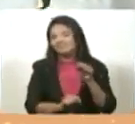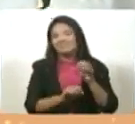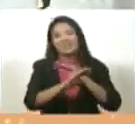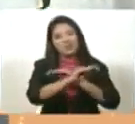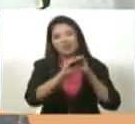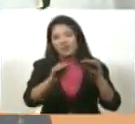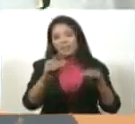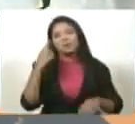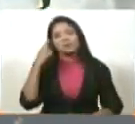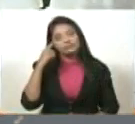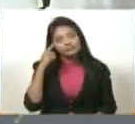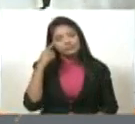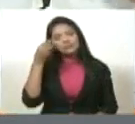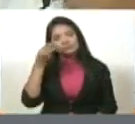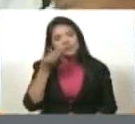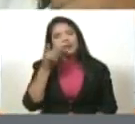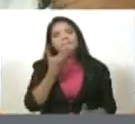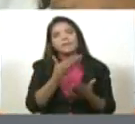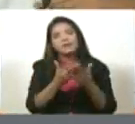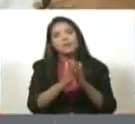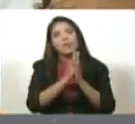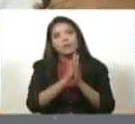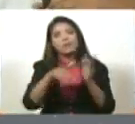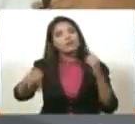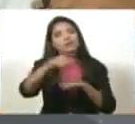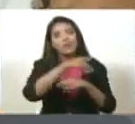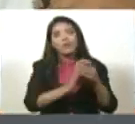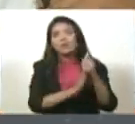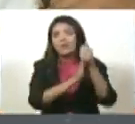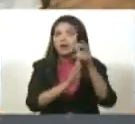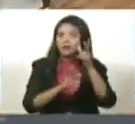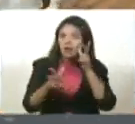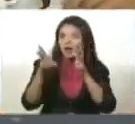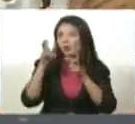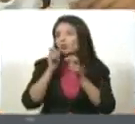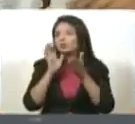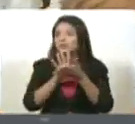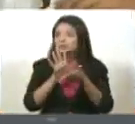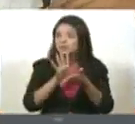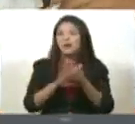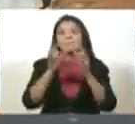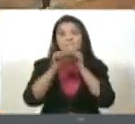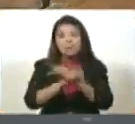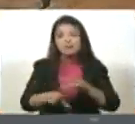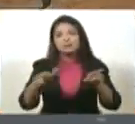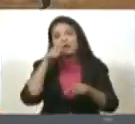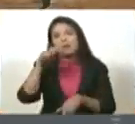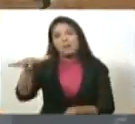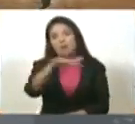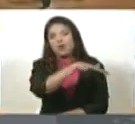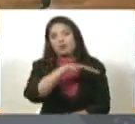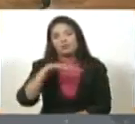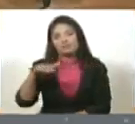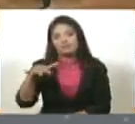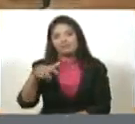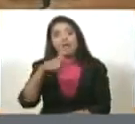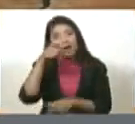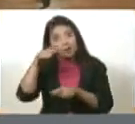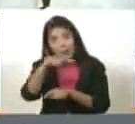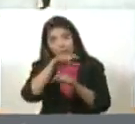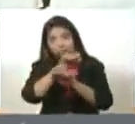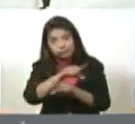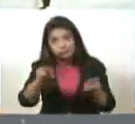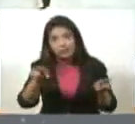a la reflexión, que les pedimos a sus dirigentes que escuchen con detenimiento el mensaje que les está dando el pueblo